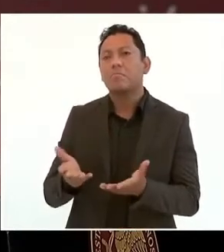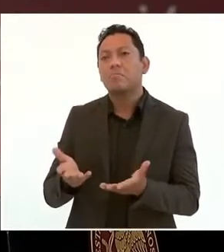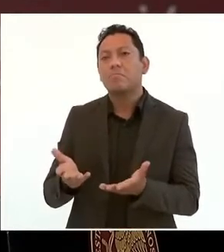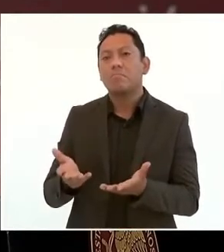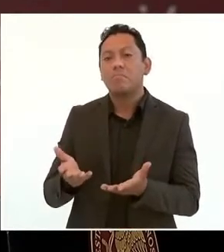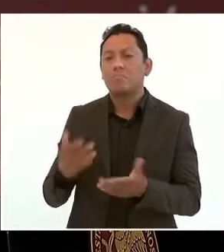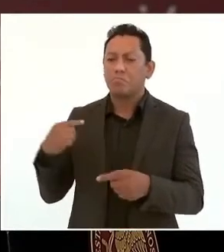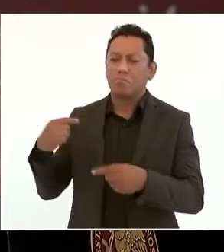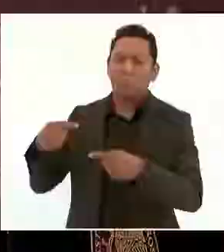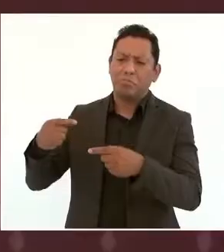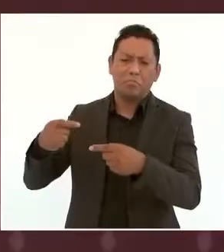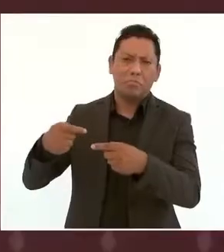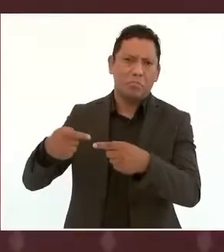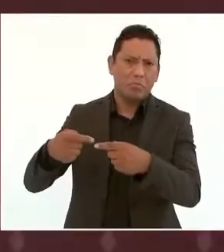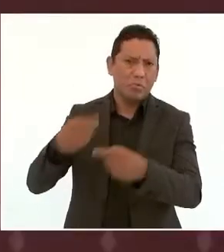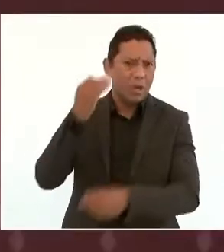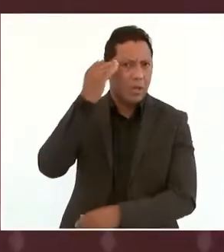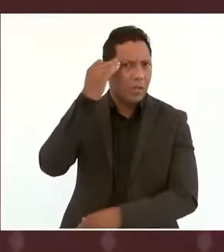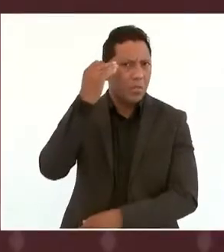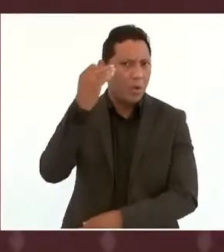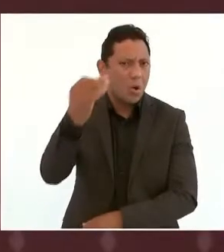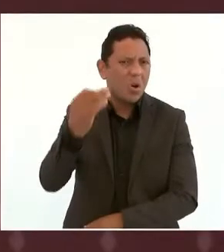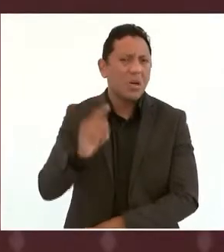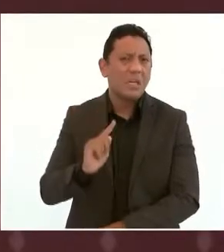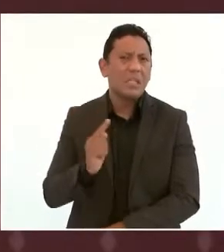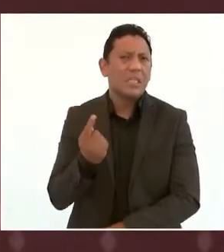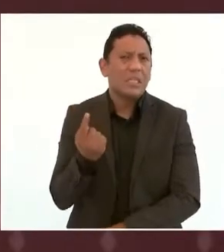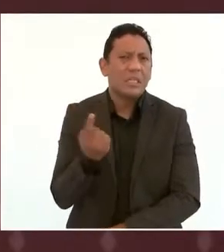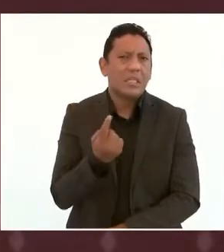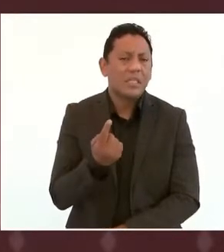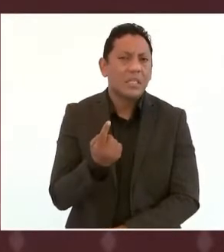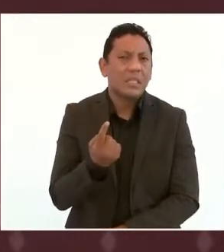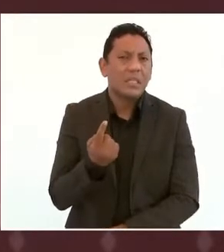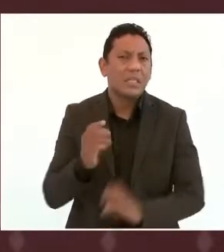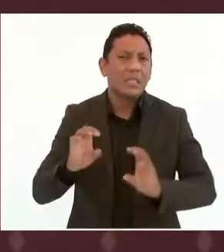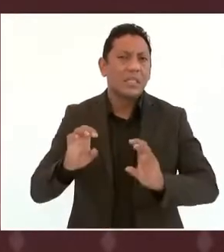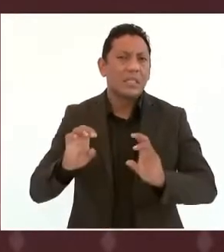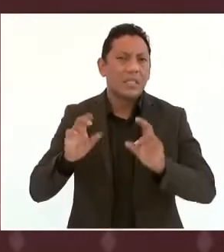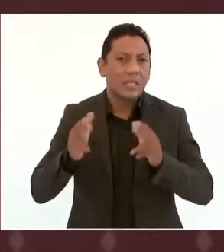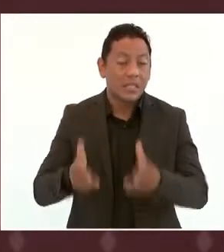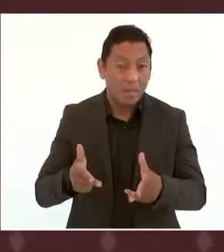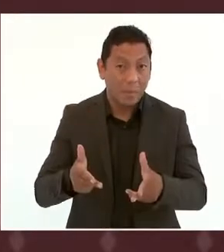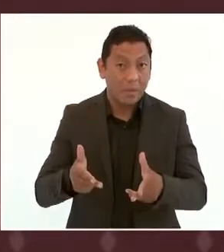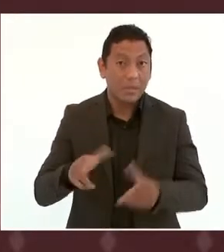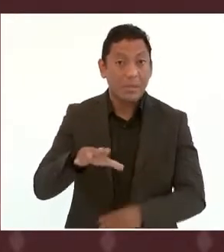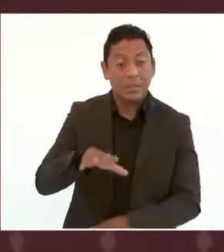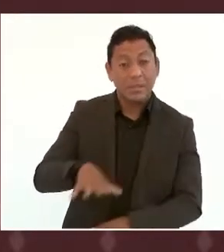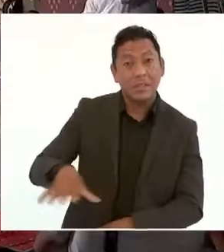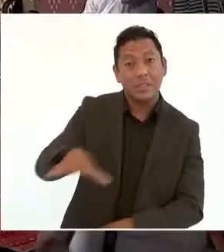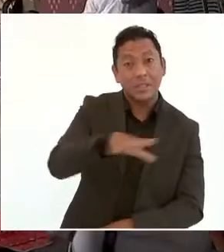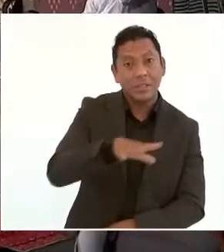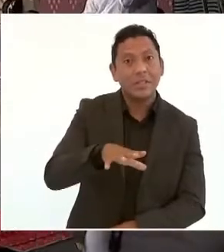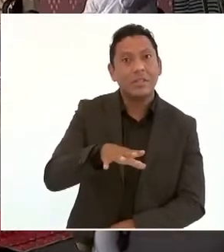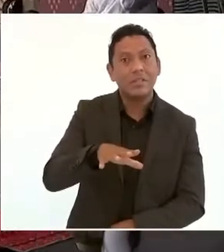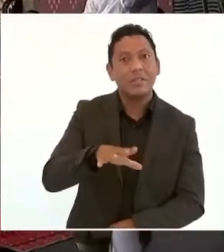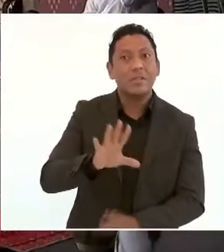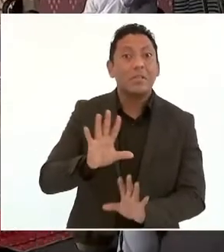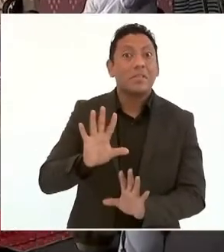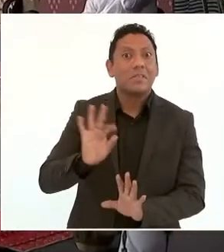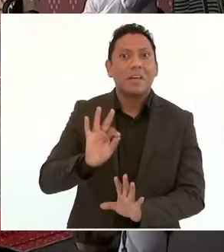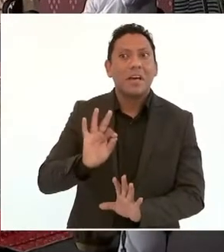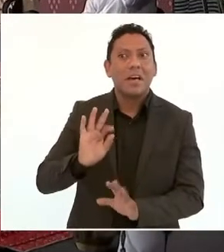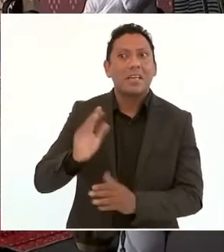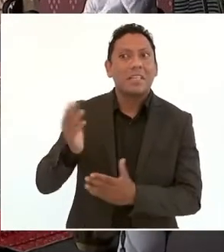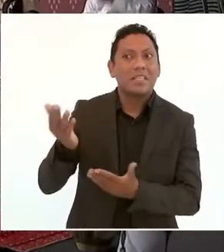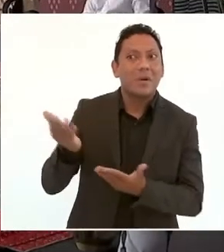por algún tiempo de que a Chiapas o llegó tarde o no